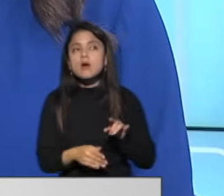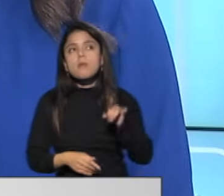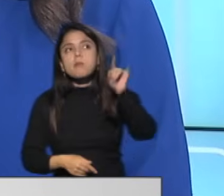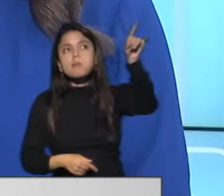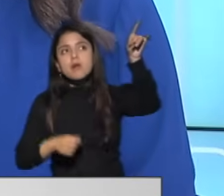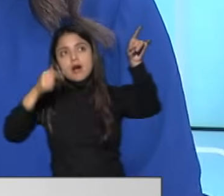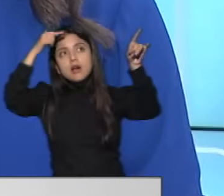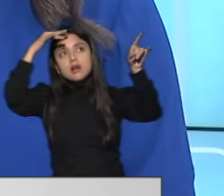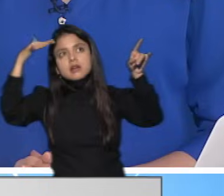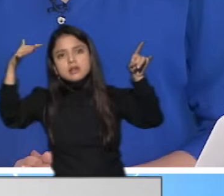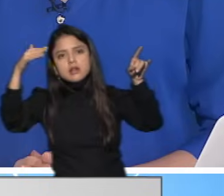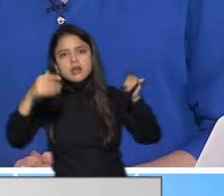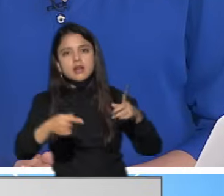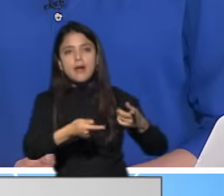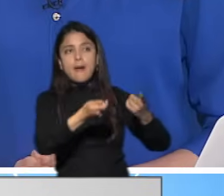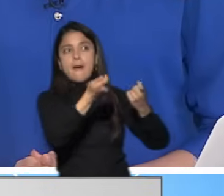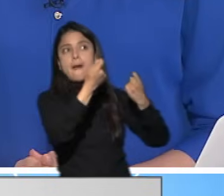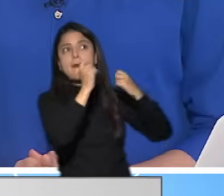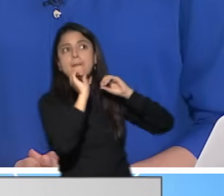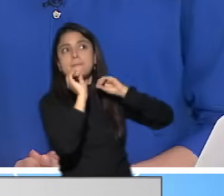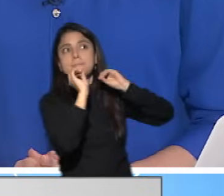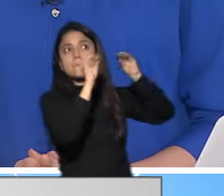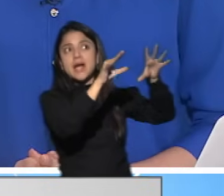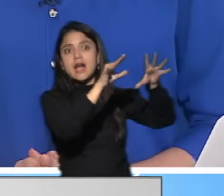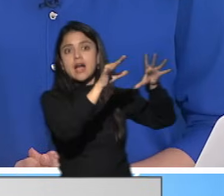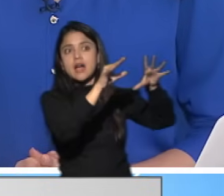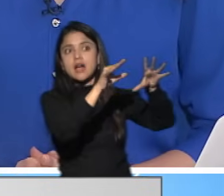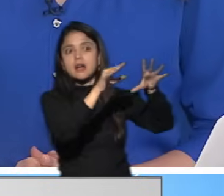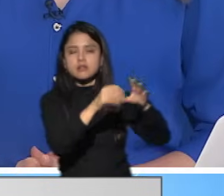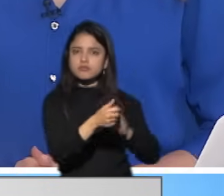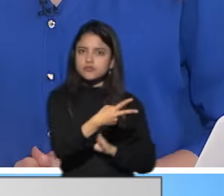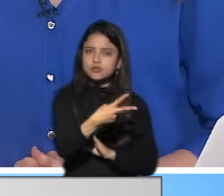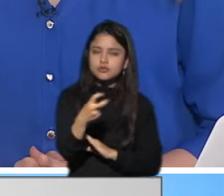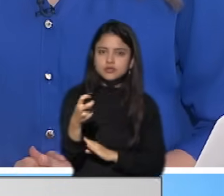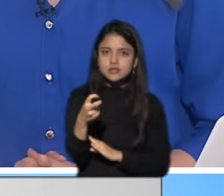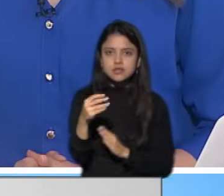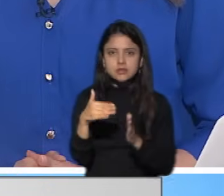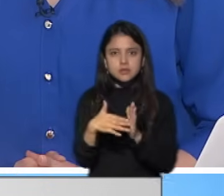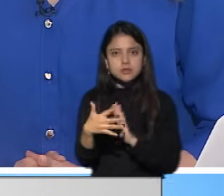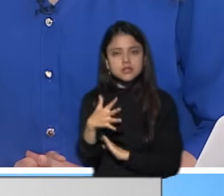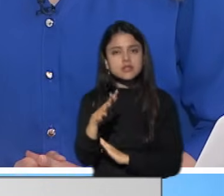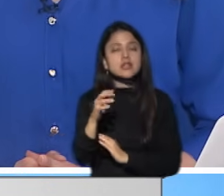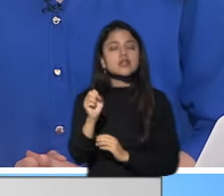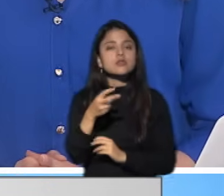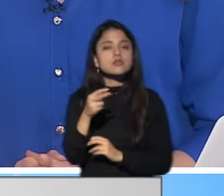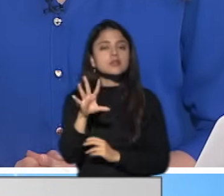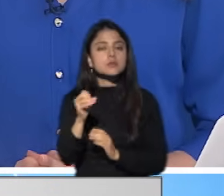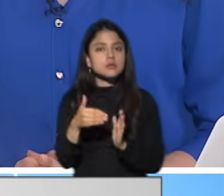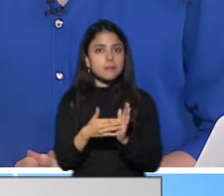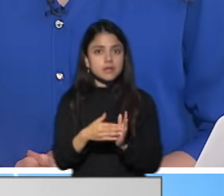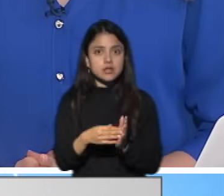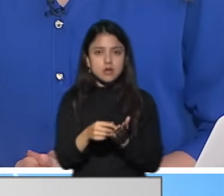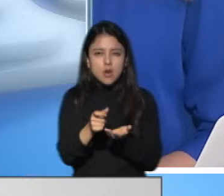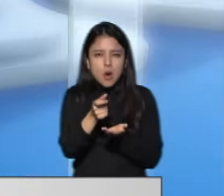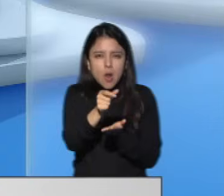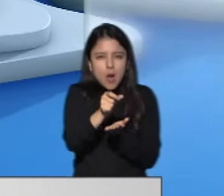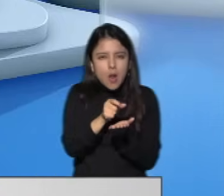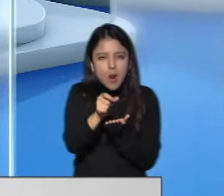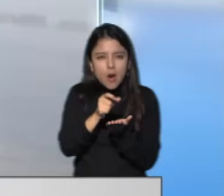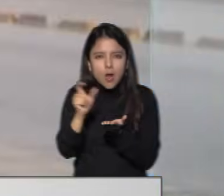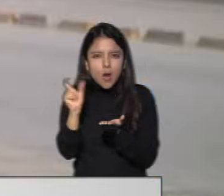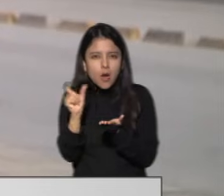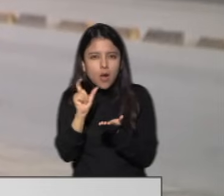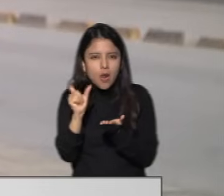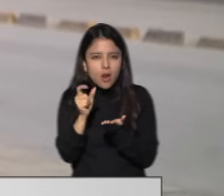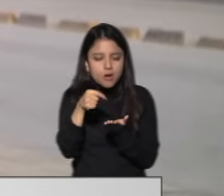de 350.000 dosis de cocaína camufladas en un contenedor. Tatiana Rodríguez con los detalles. Tatiana, buenas tardes.